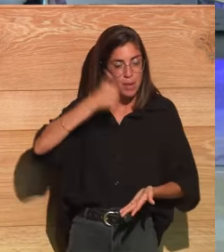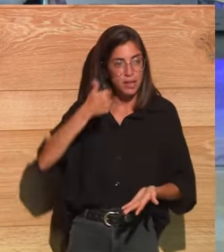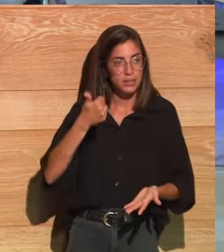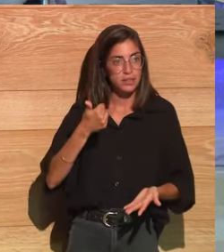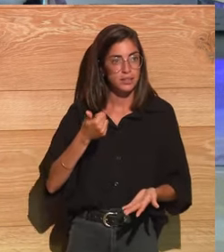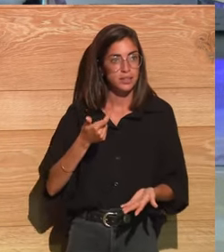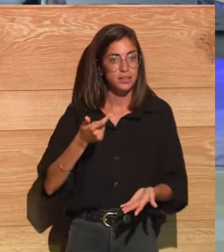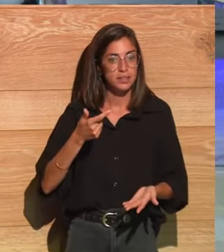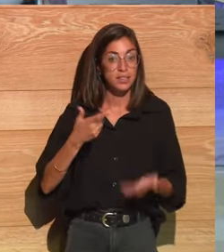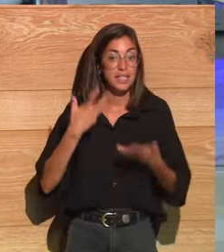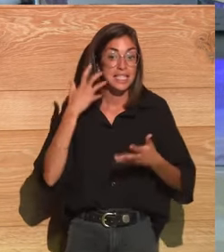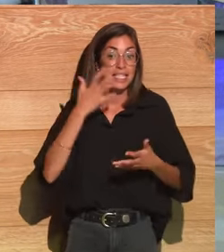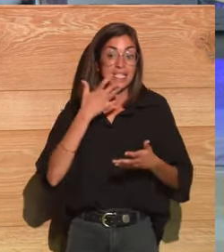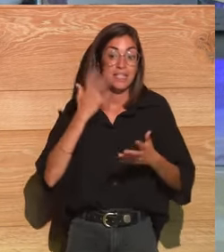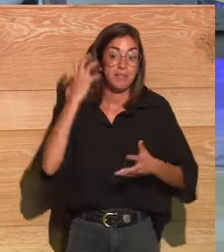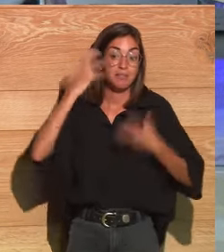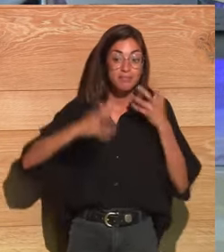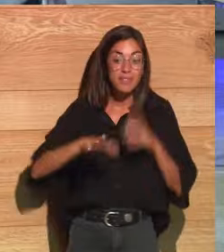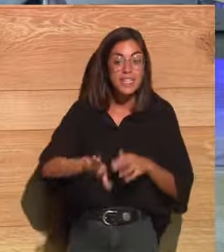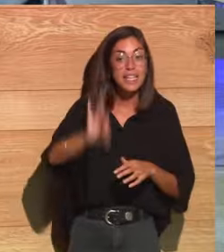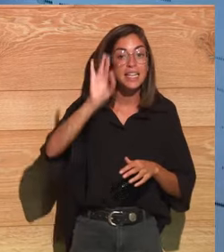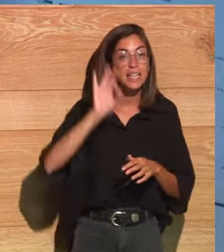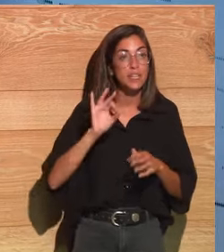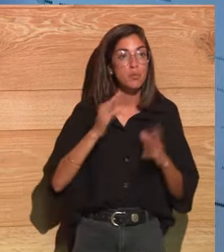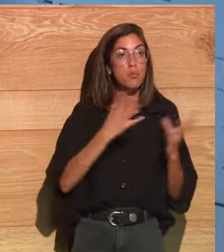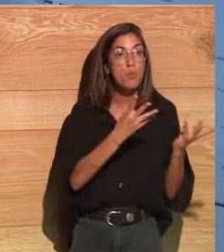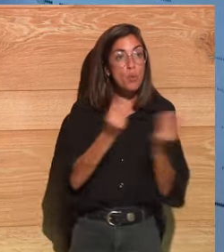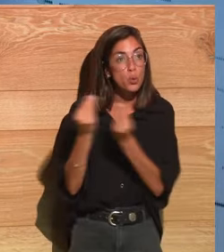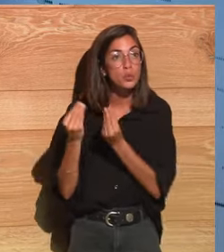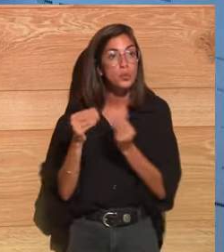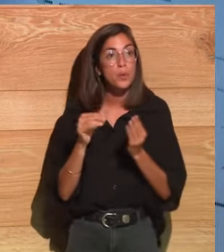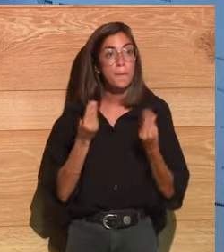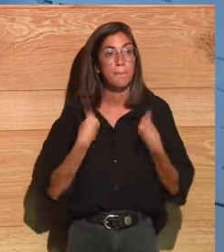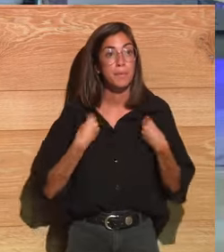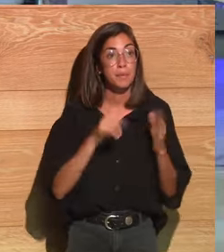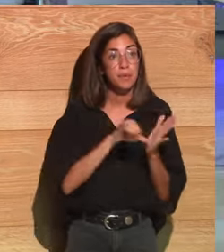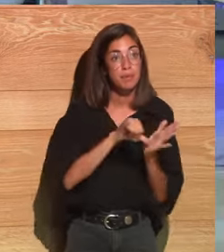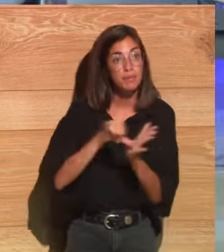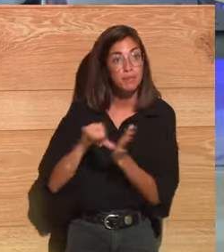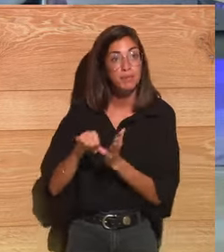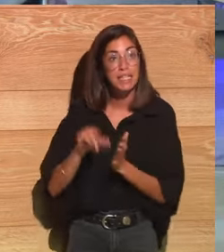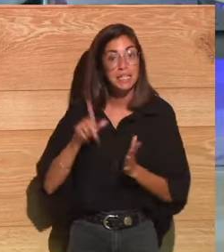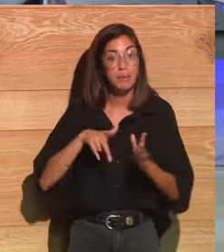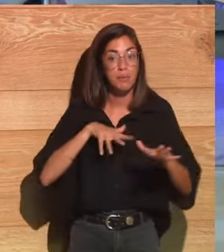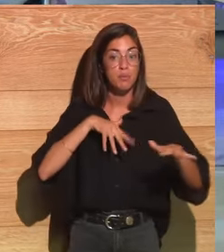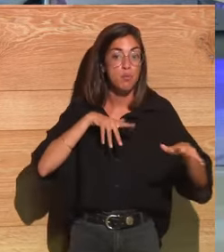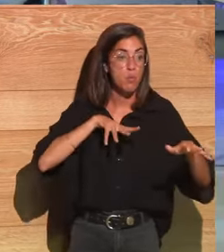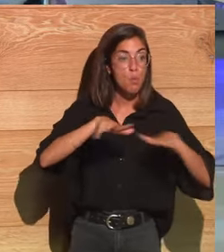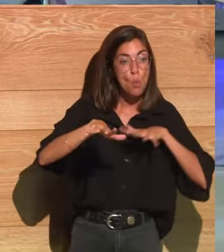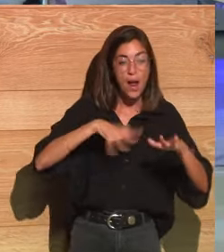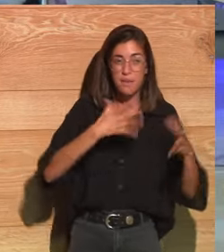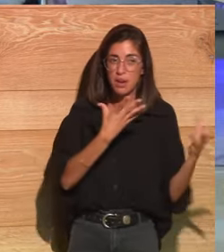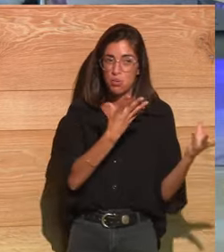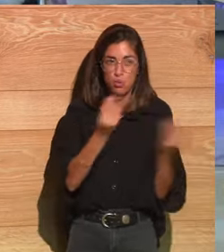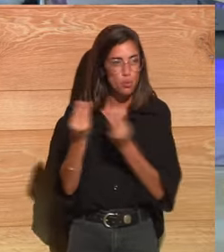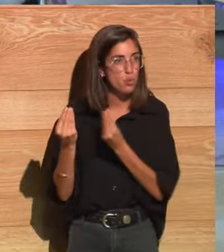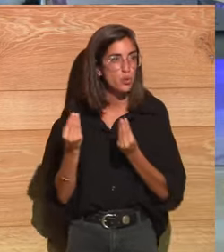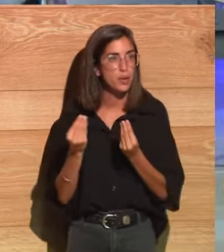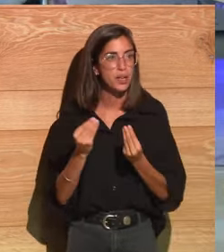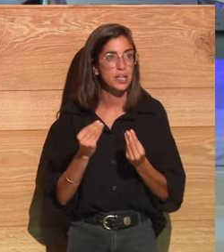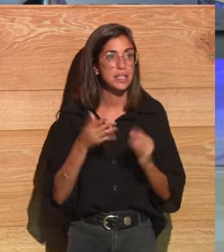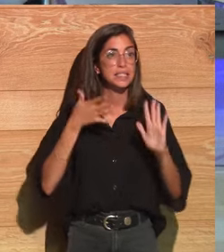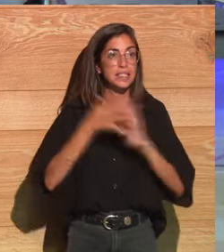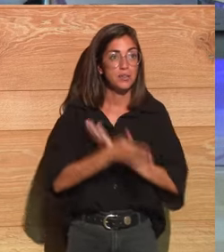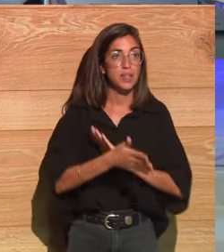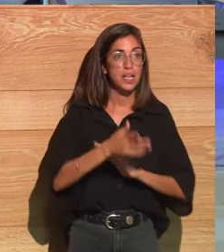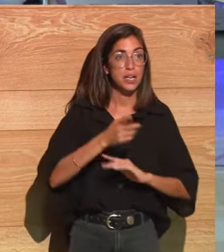que a una especie que son muchos, viven muy próximos y además se mueven muchísimo? Es decir, en menos de 24